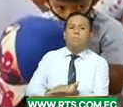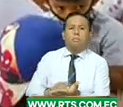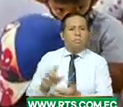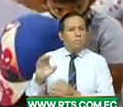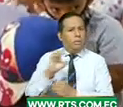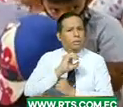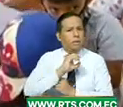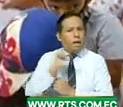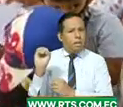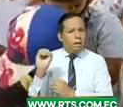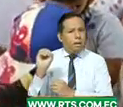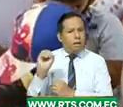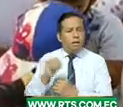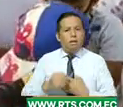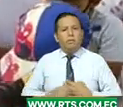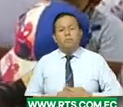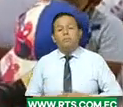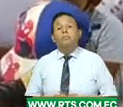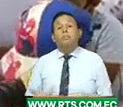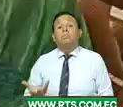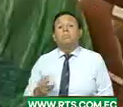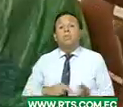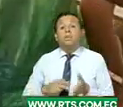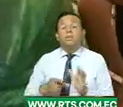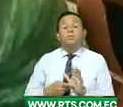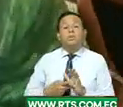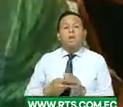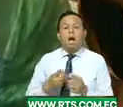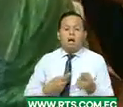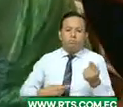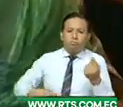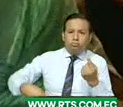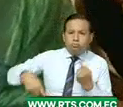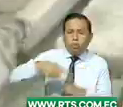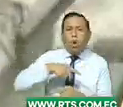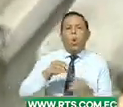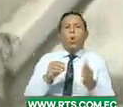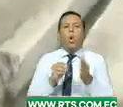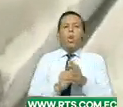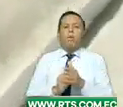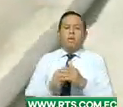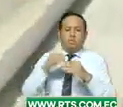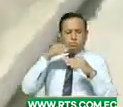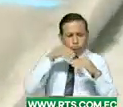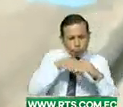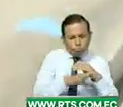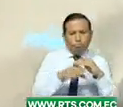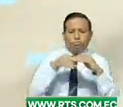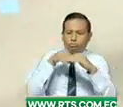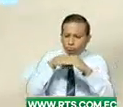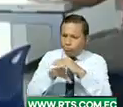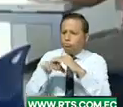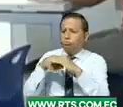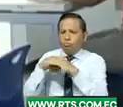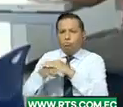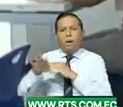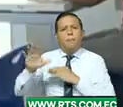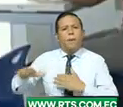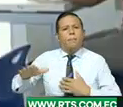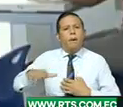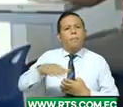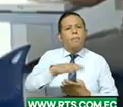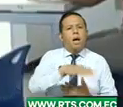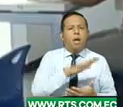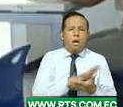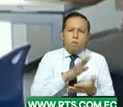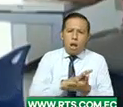que se trataría de un retorno progresivo a clases. Es lo que informaron autoridades de Guayaquil respecto a lo expuesto por el gobierno. La